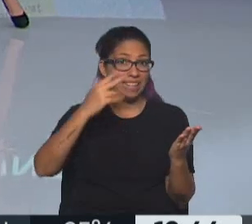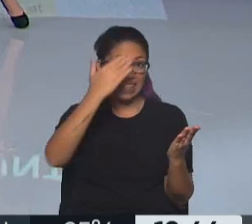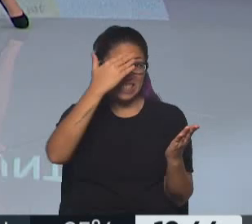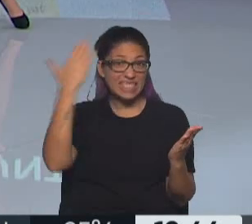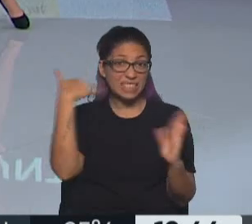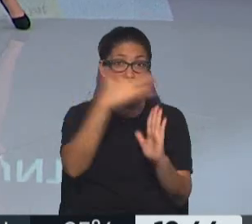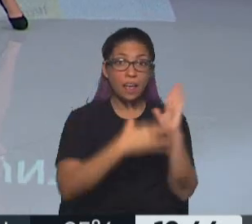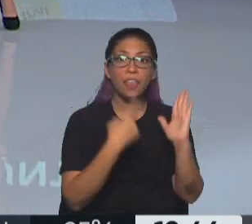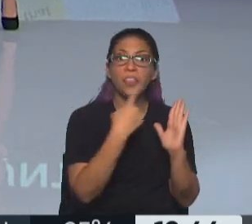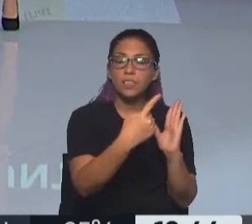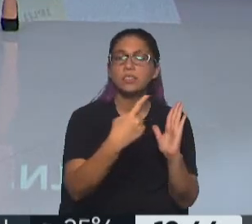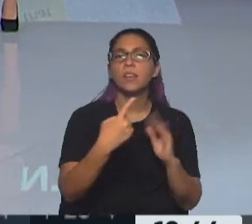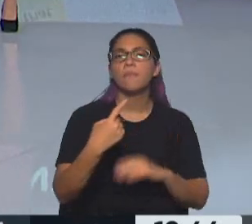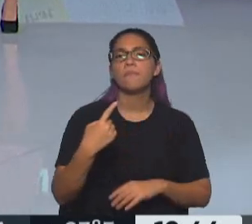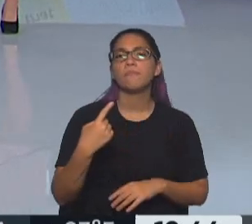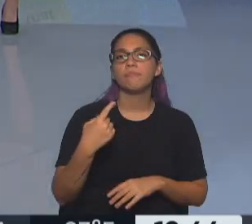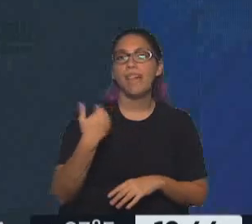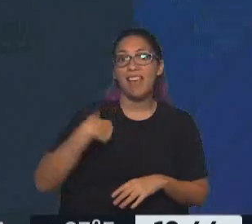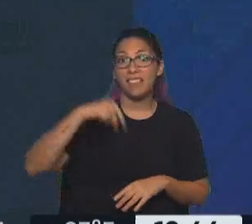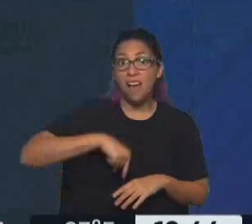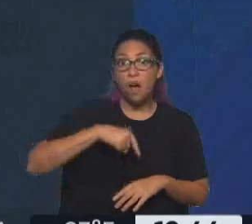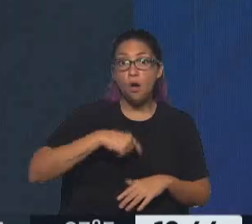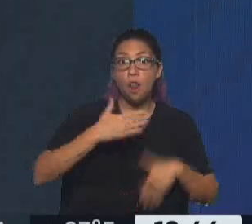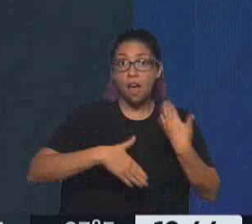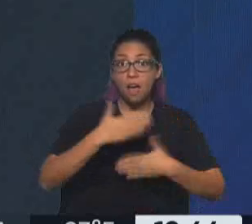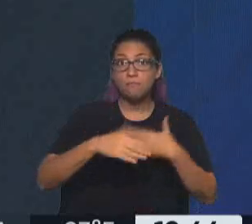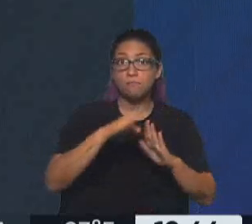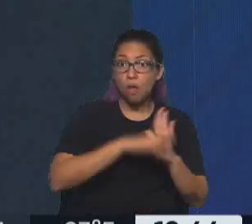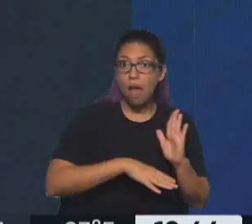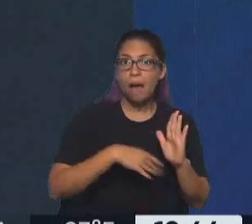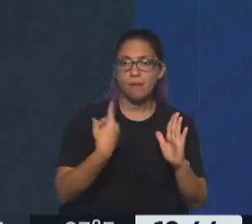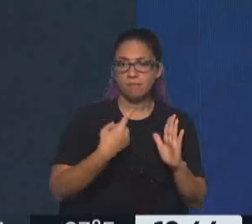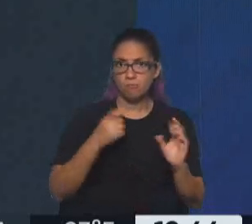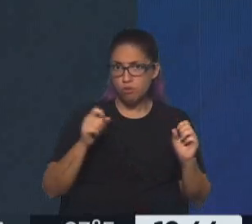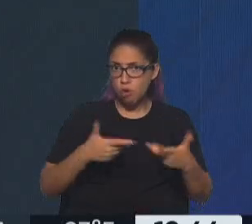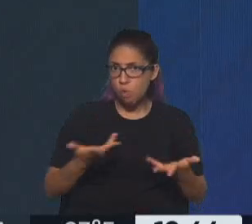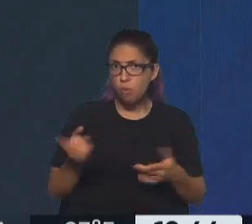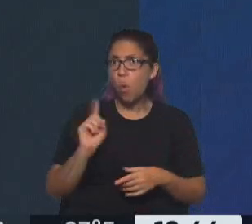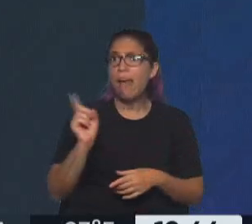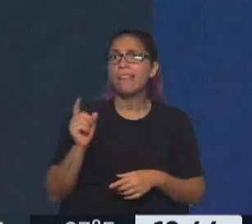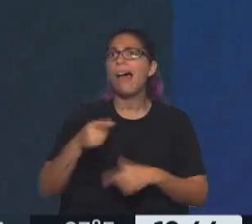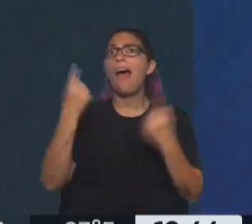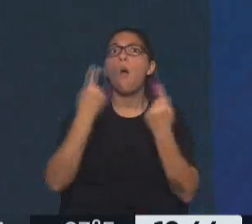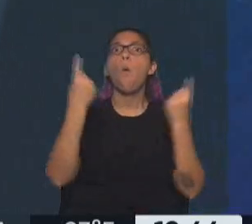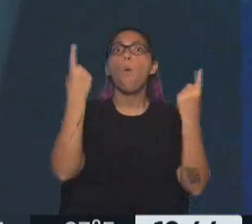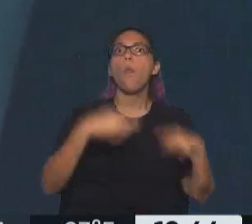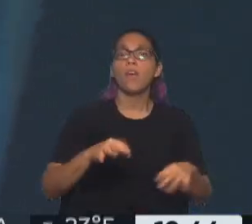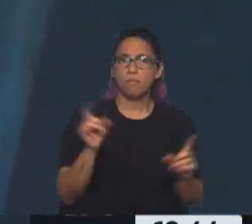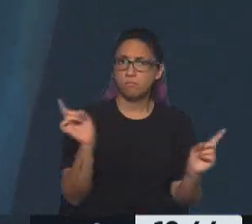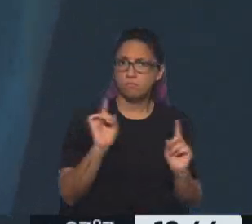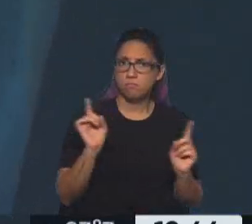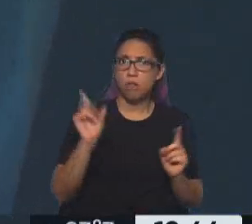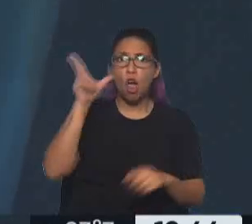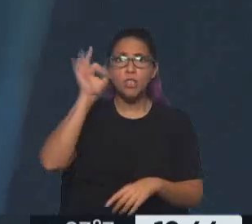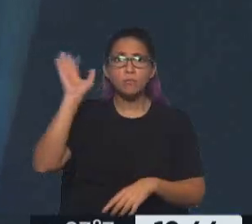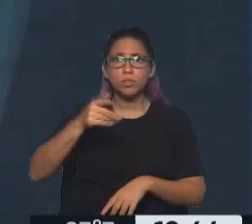este programa, por ejemplo, que Argentina impulsa, es bastante más común de lo que uno cree. De hecho, hay un 80% de países,